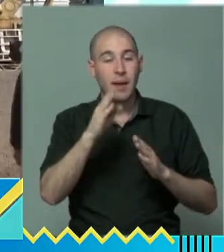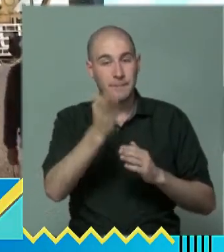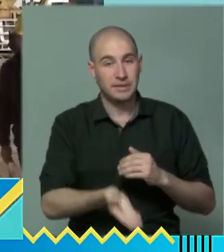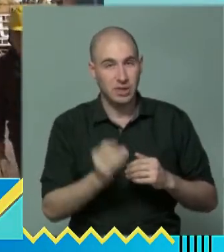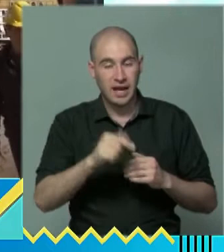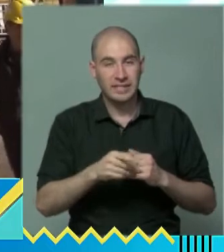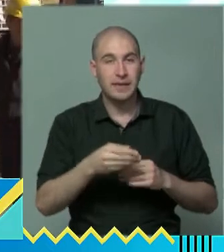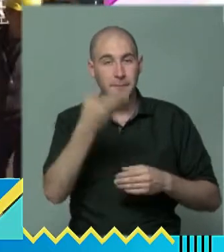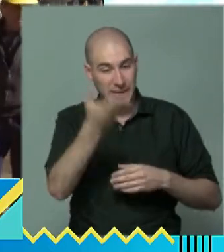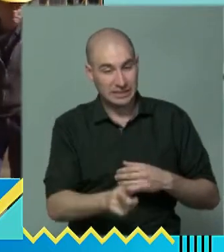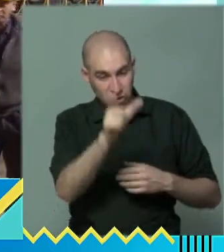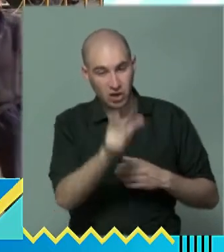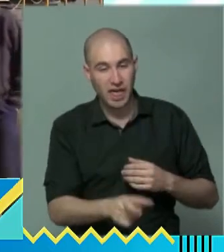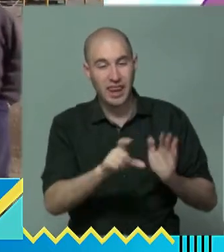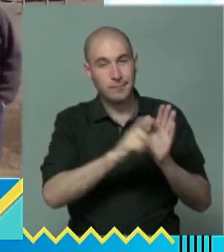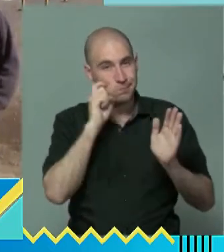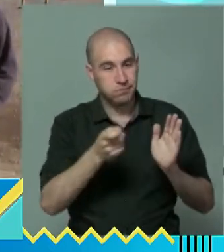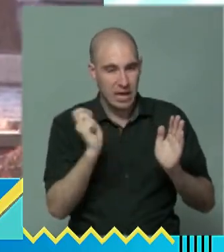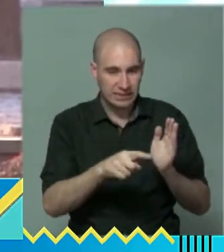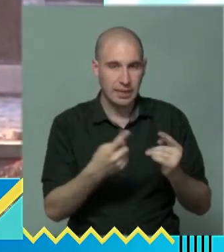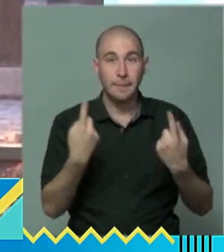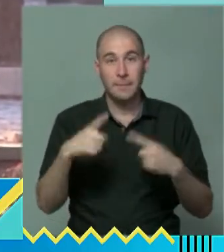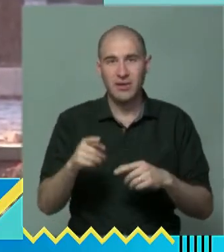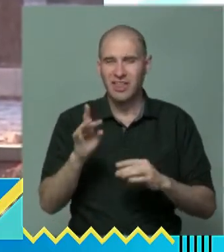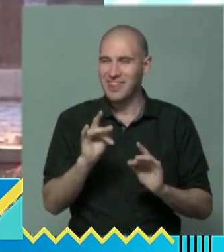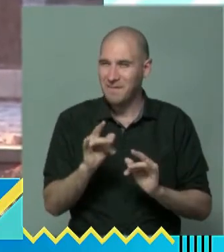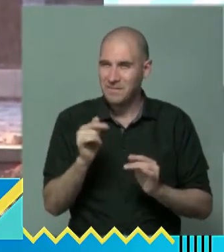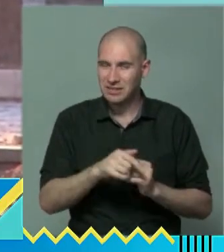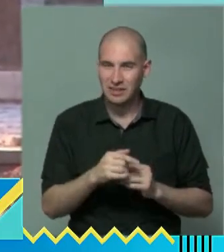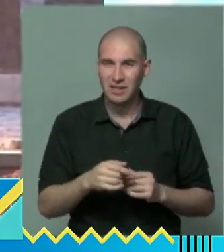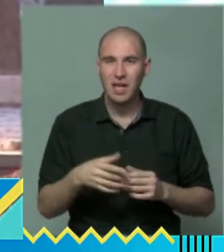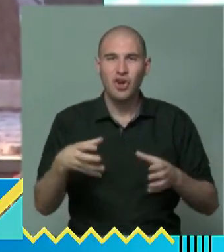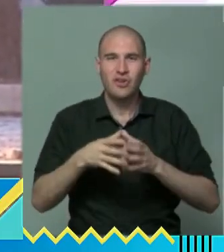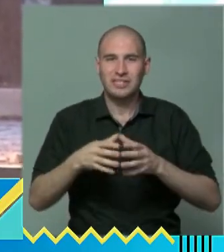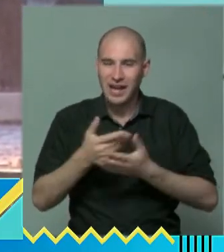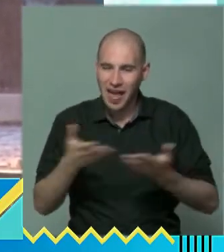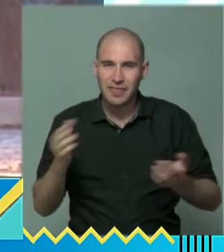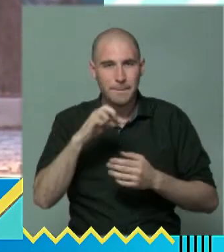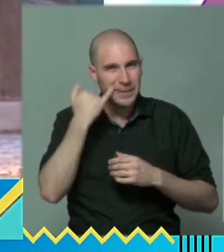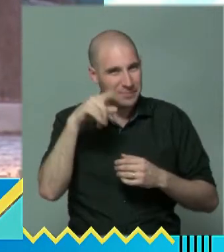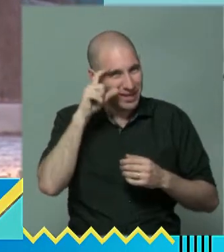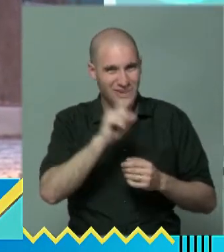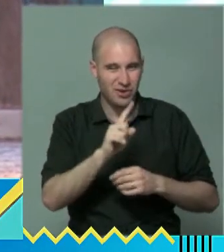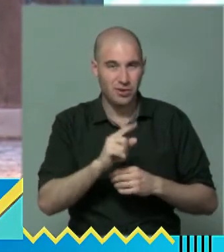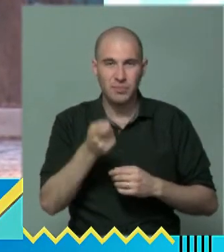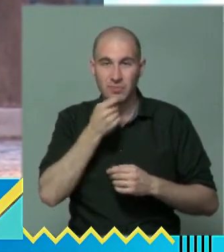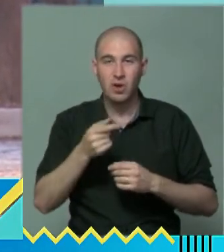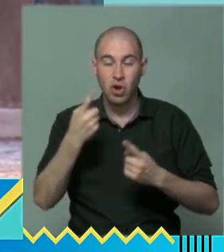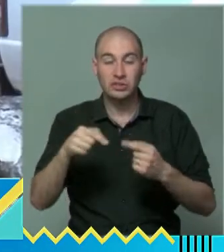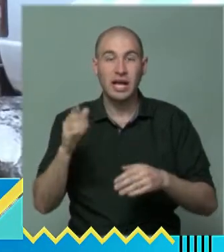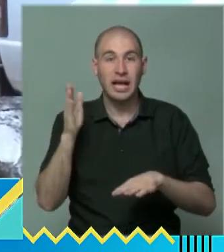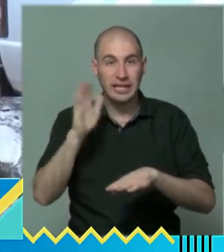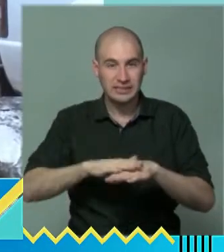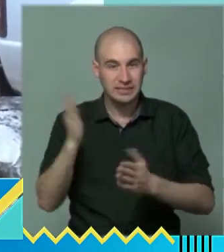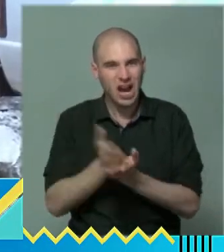persona de existencia física que cometió el delito. Pero como es muy difícil en grandes organizaciones, no en el caso de las pymes, entonces para que el acto no quede